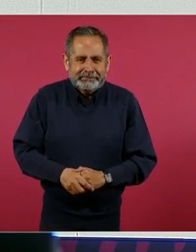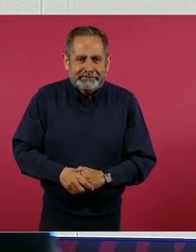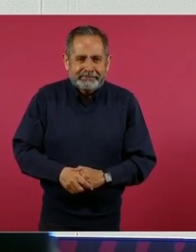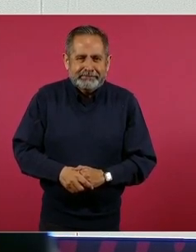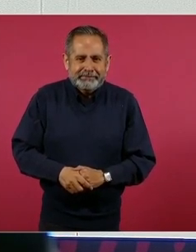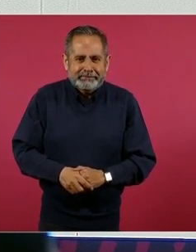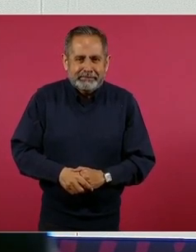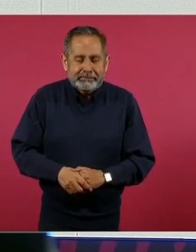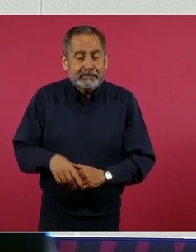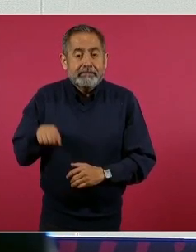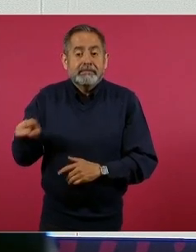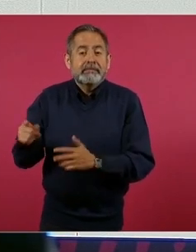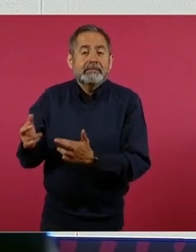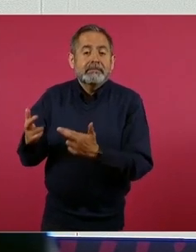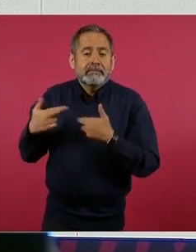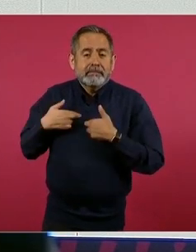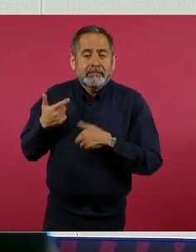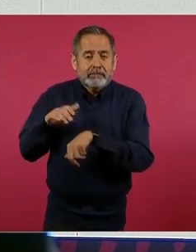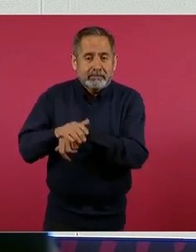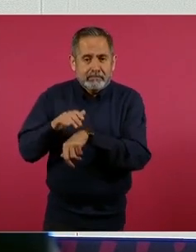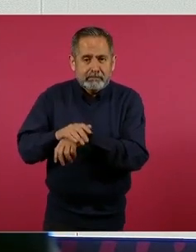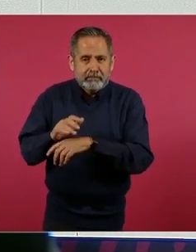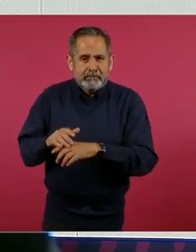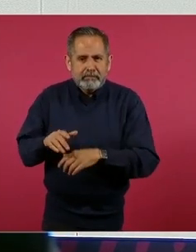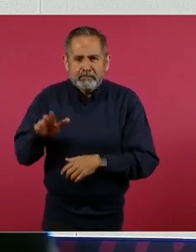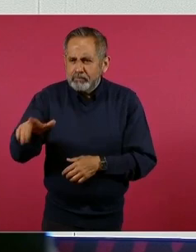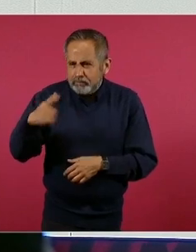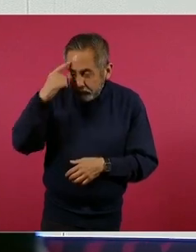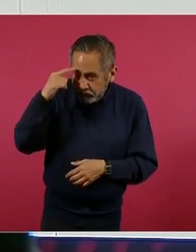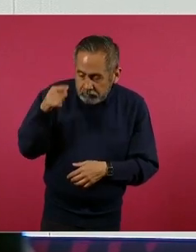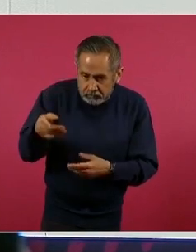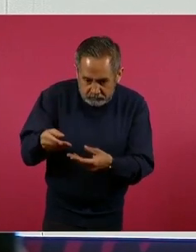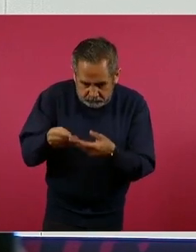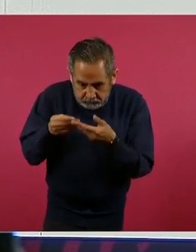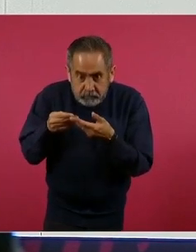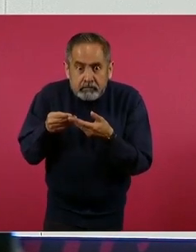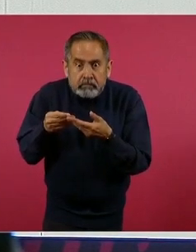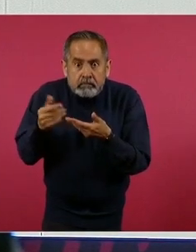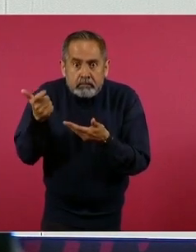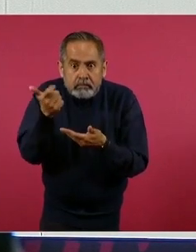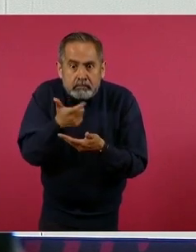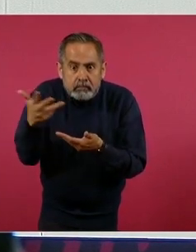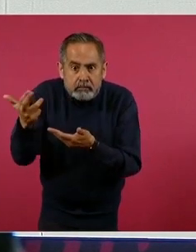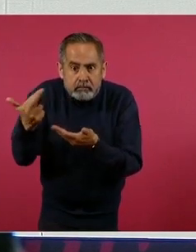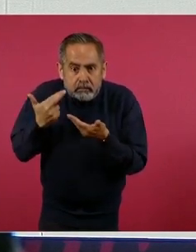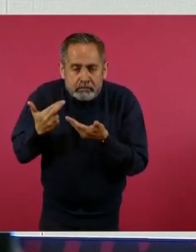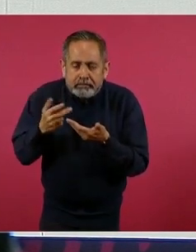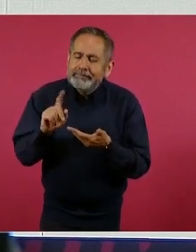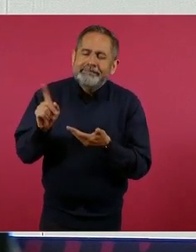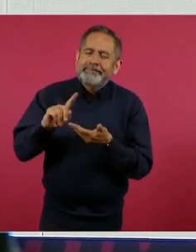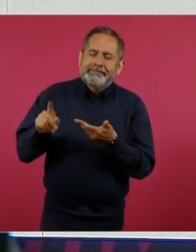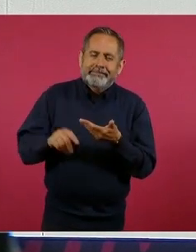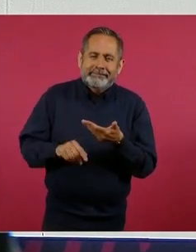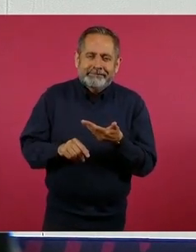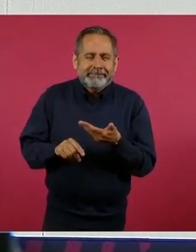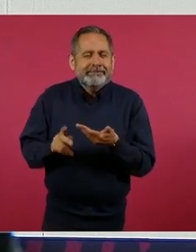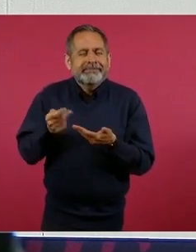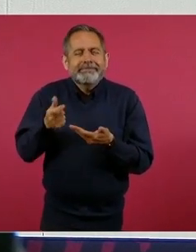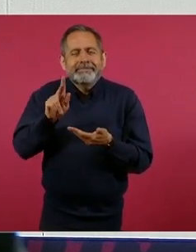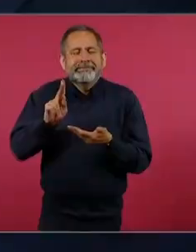Este me lo regaló un amigo y le pregunté, oye, ¿qué me regalaste? Pero tiene